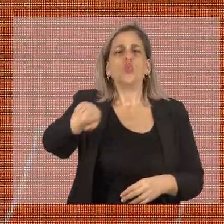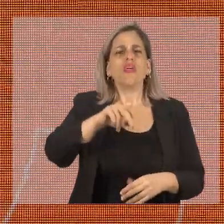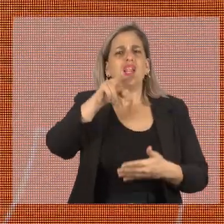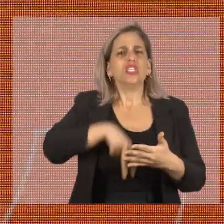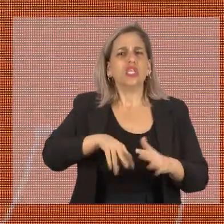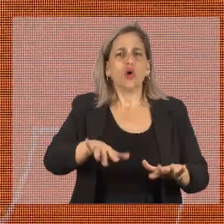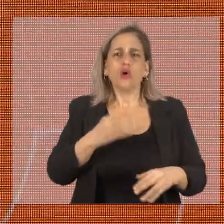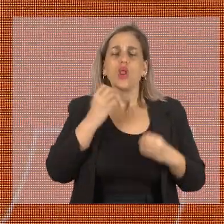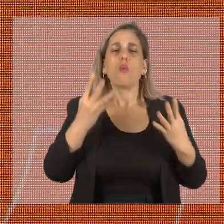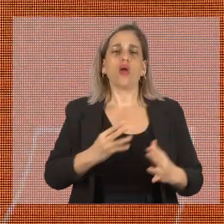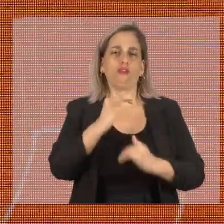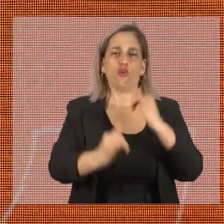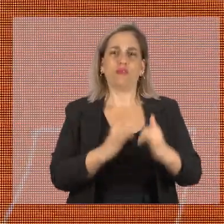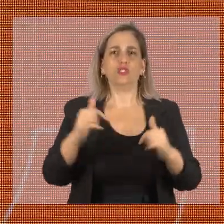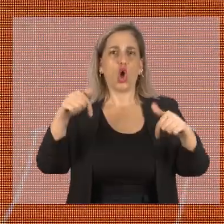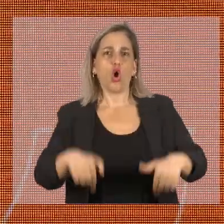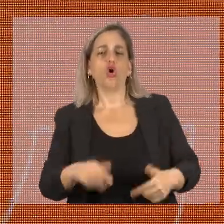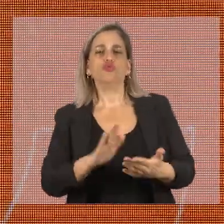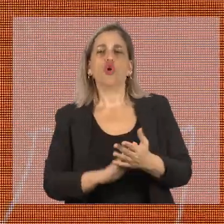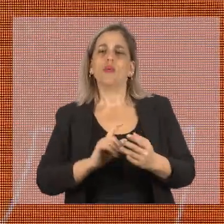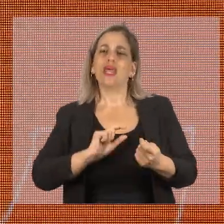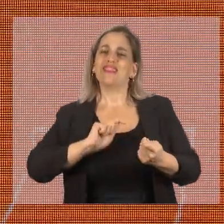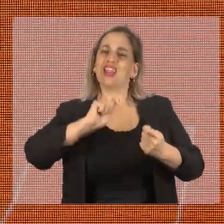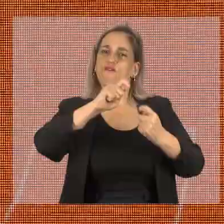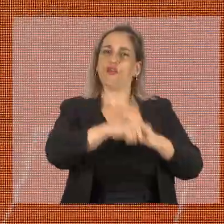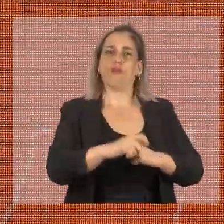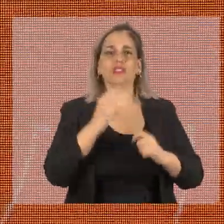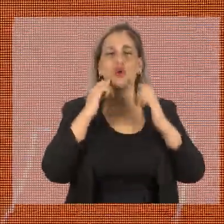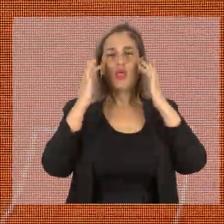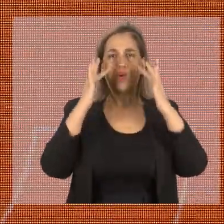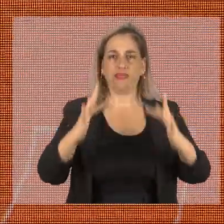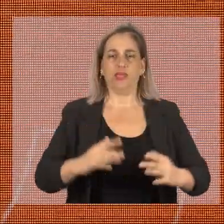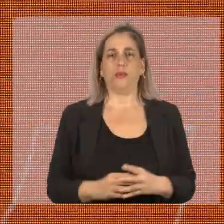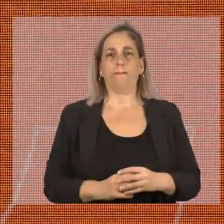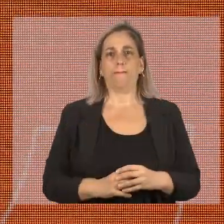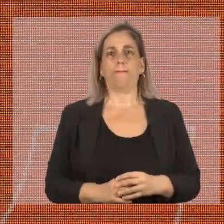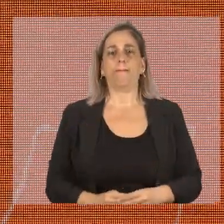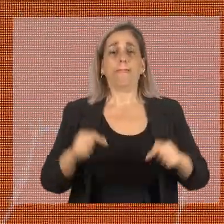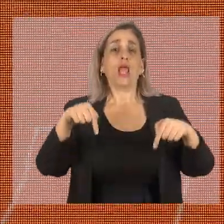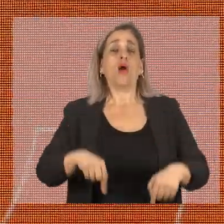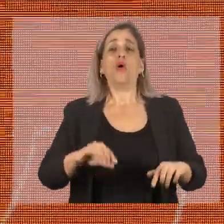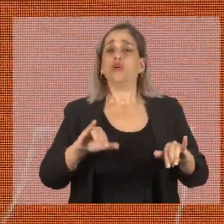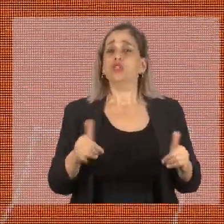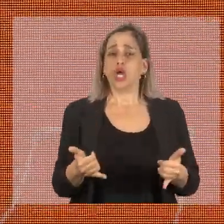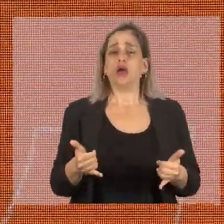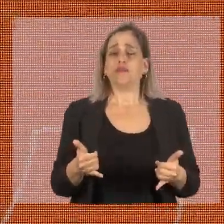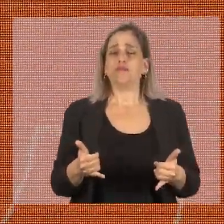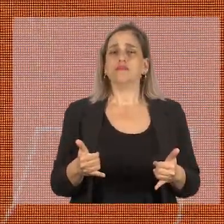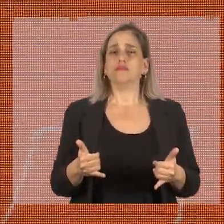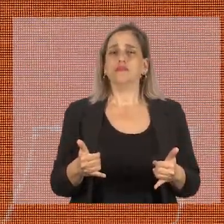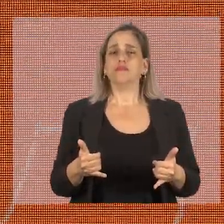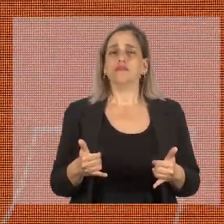leyeron, hay una buena noticia con respecto a la transformación educativa. Hoy han